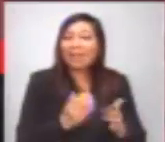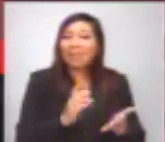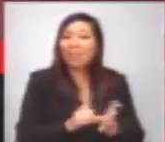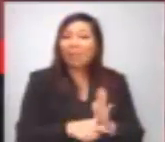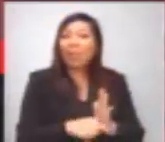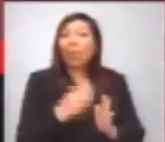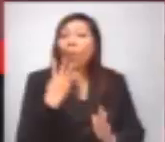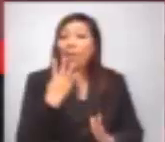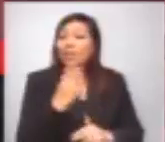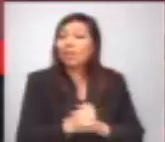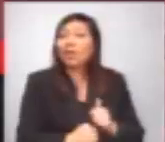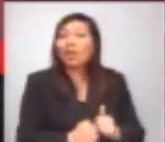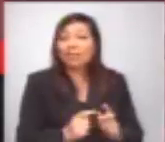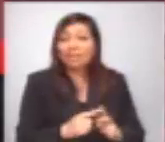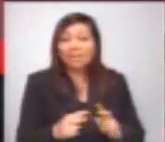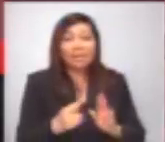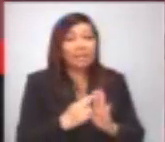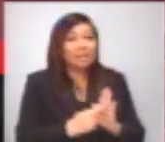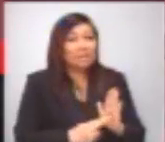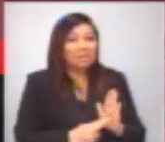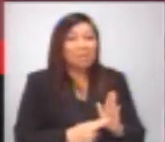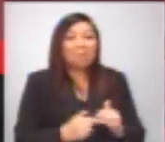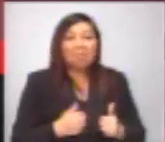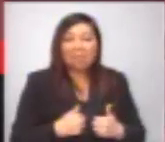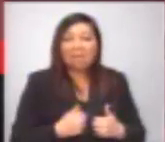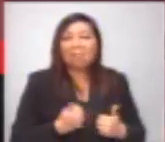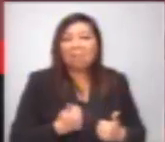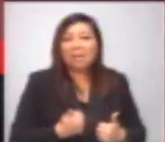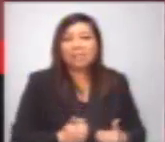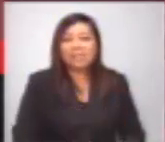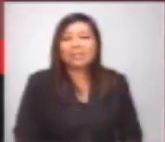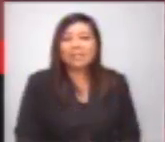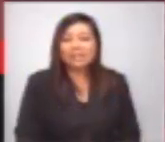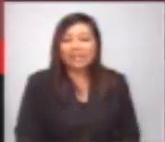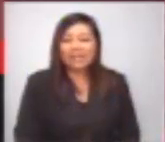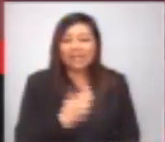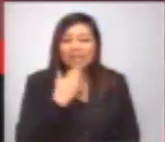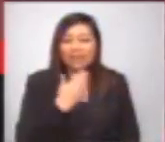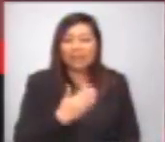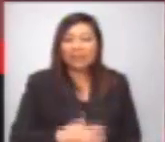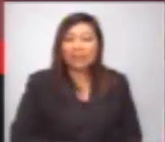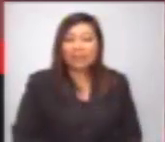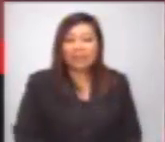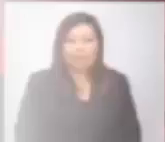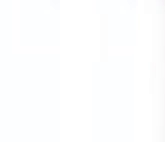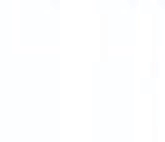después de 4 años ha salido el reglamento, lo cual a mí me parece positivo. Muchas gracias.